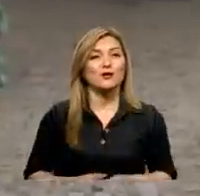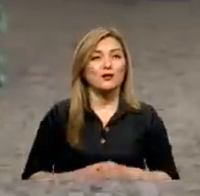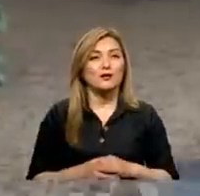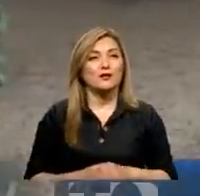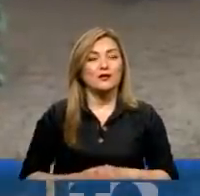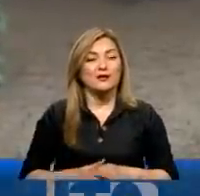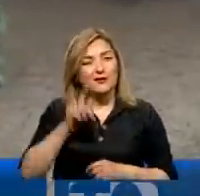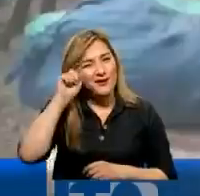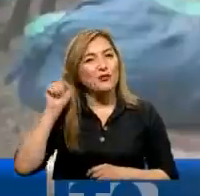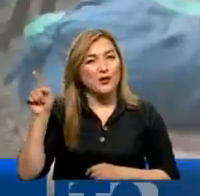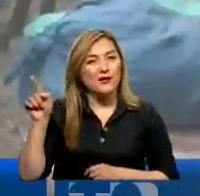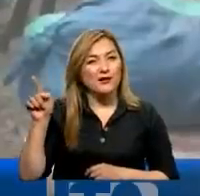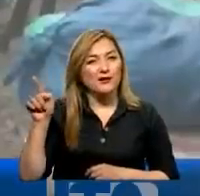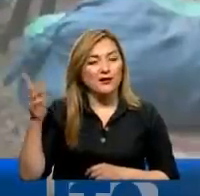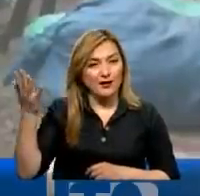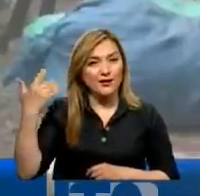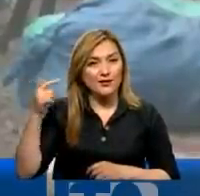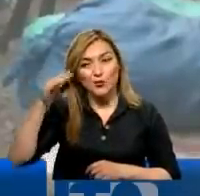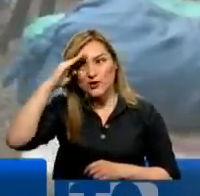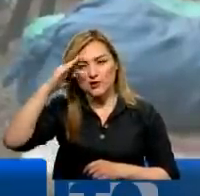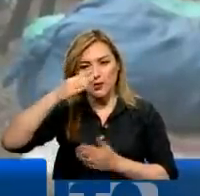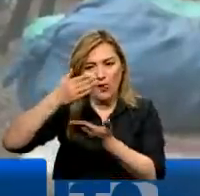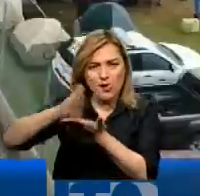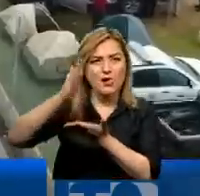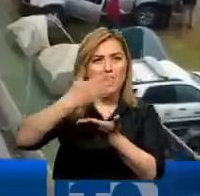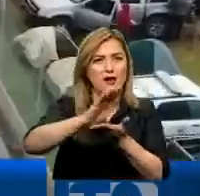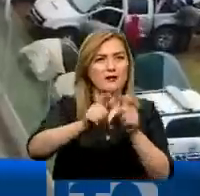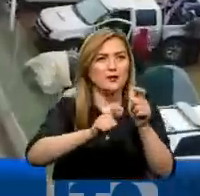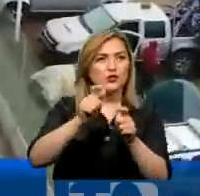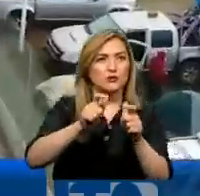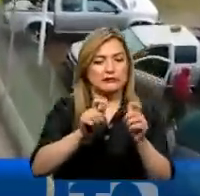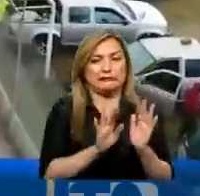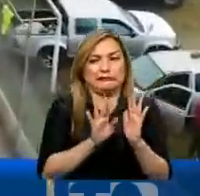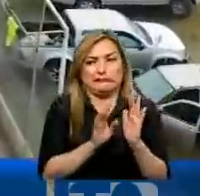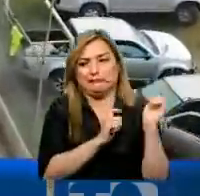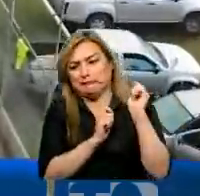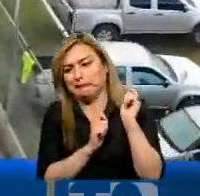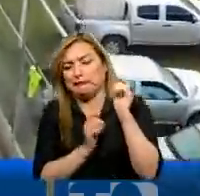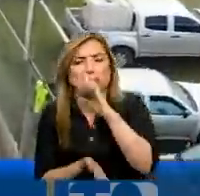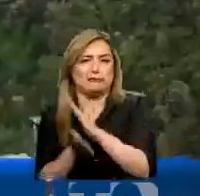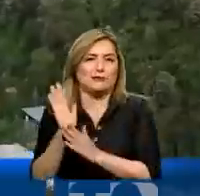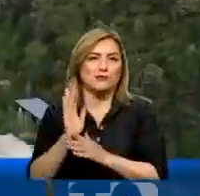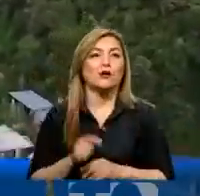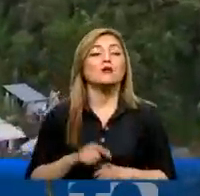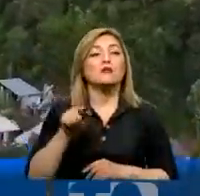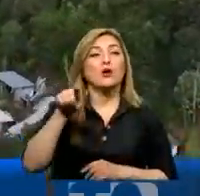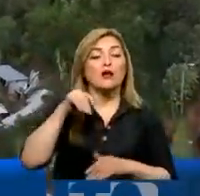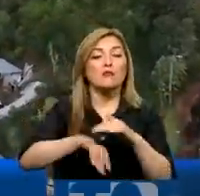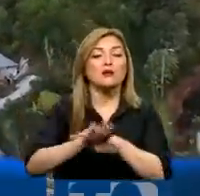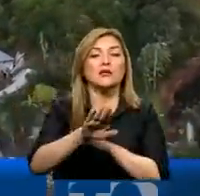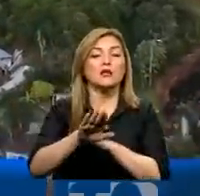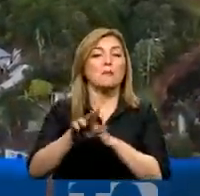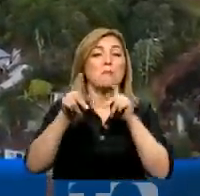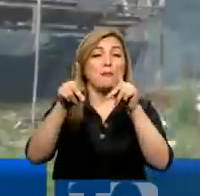Aún se recuerdan estas imágenes del desalojo de miles de mineros ilegales que habían ingresado al sector de Buenos Aires en